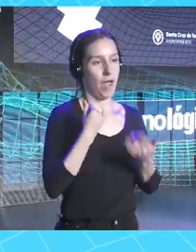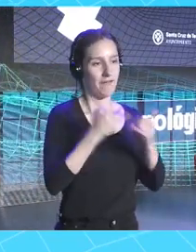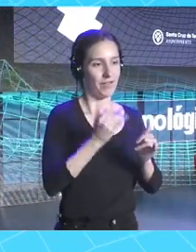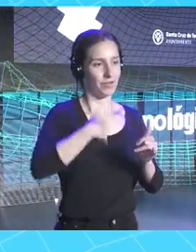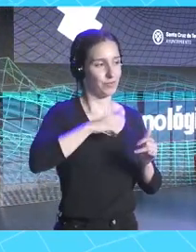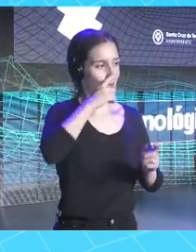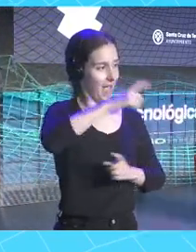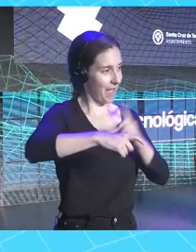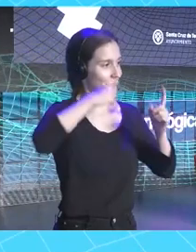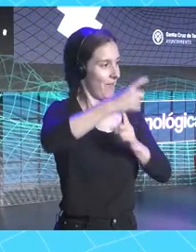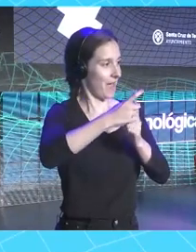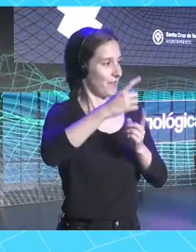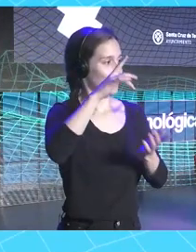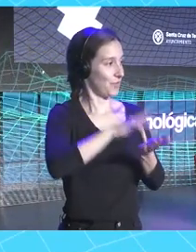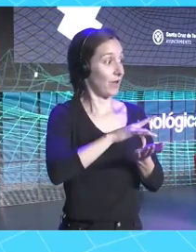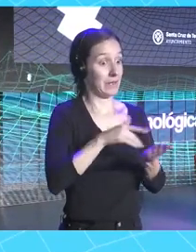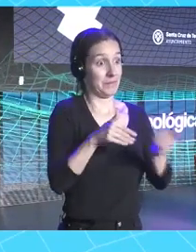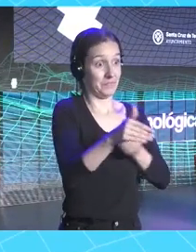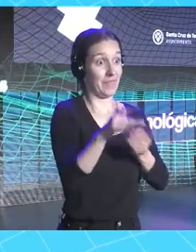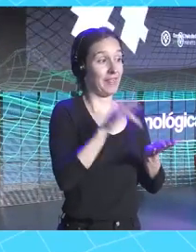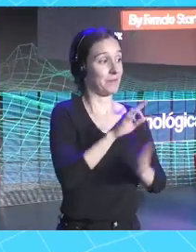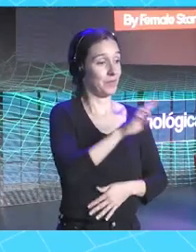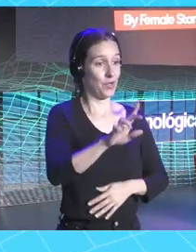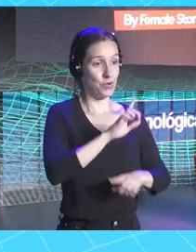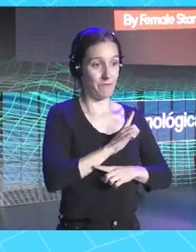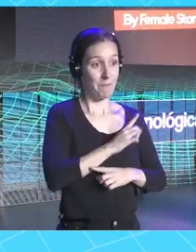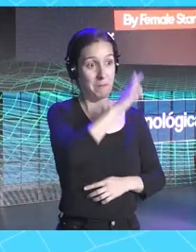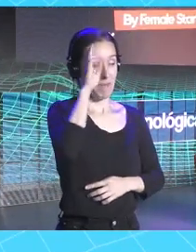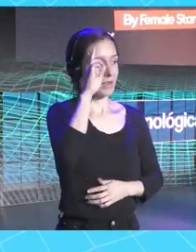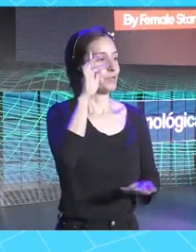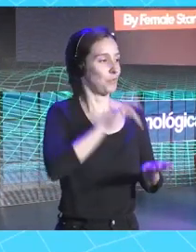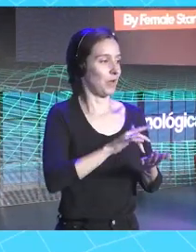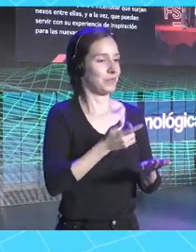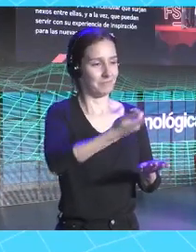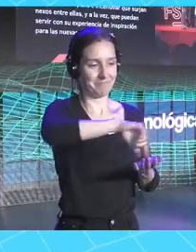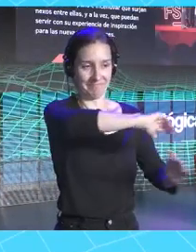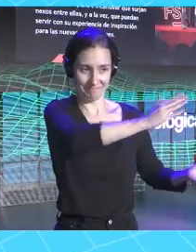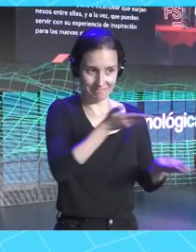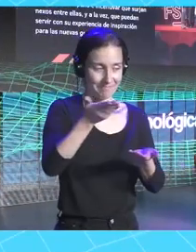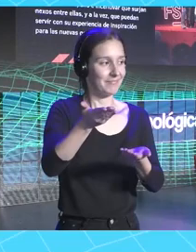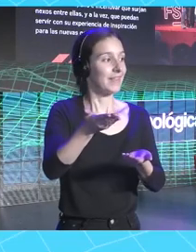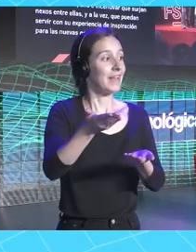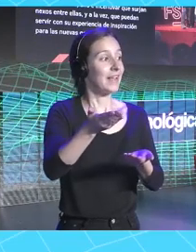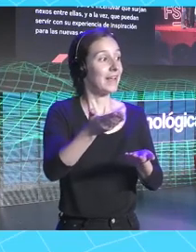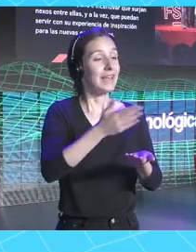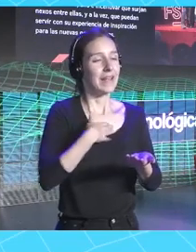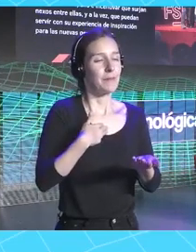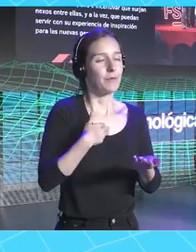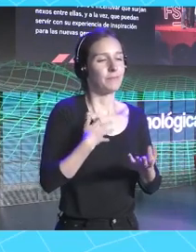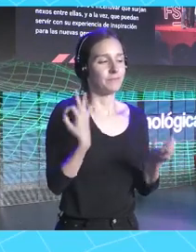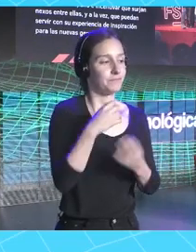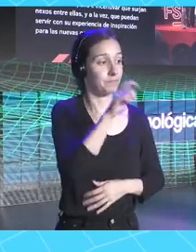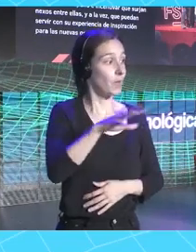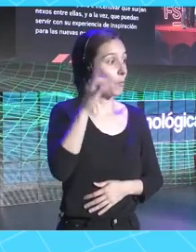invitamos va a ser el 22 de noviembre en Madrid y damos precisamente visibilidad a mujeres como como